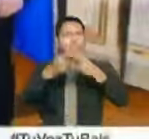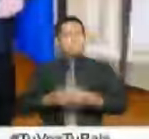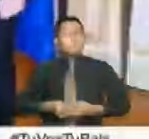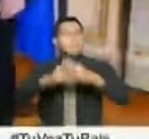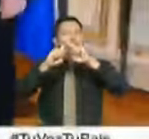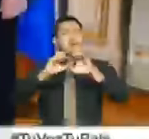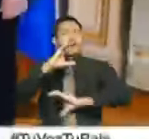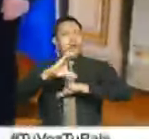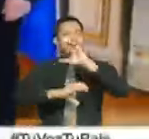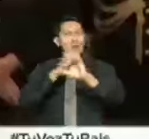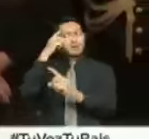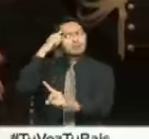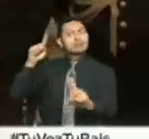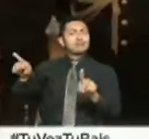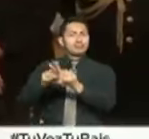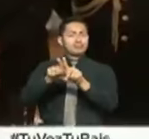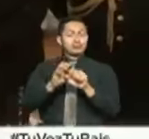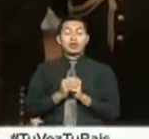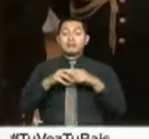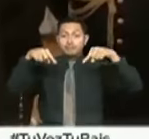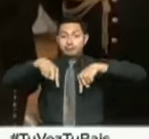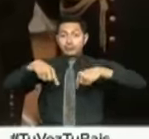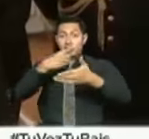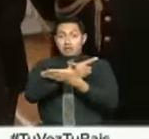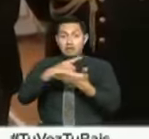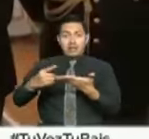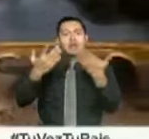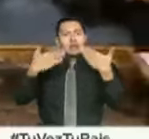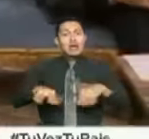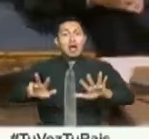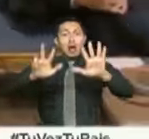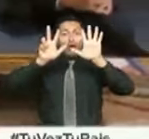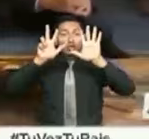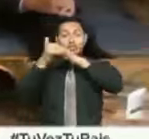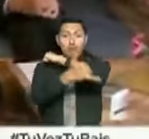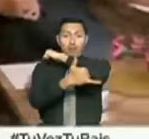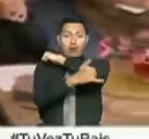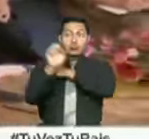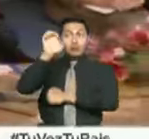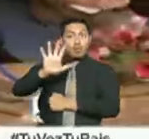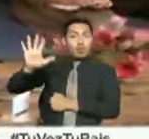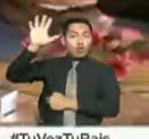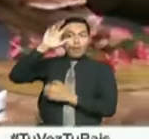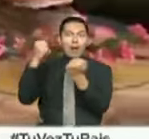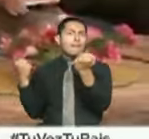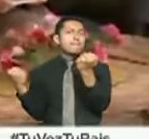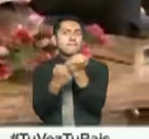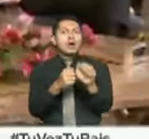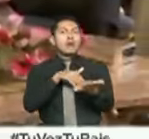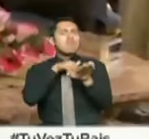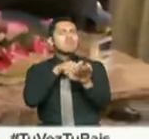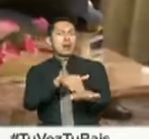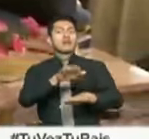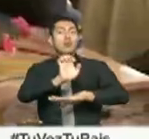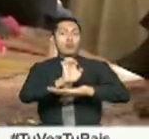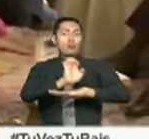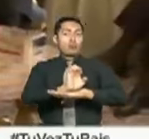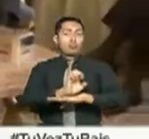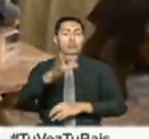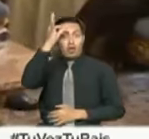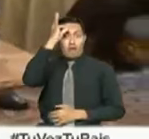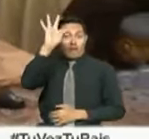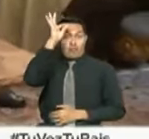última semana, Ecuador ha logrado el respaldo de 8 países que conforman la Unión Europea. El respaldo de Francia se suma al alcanzado